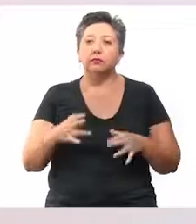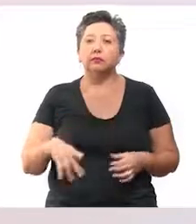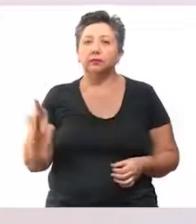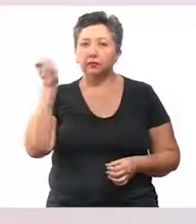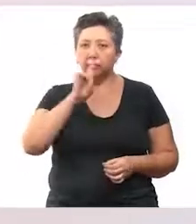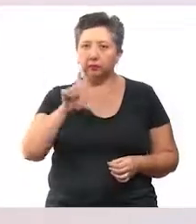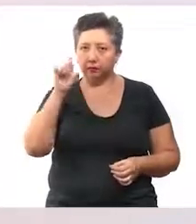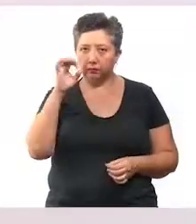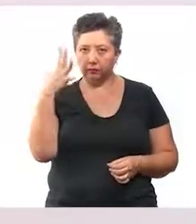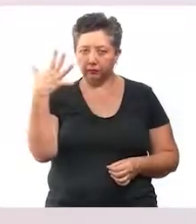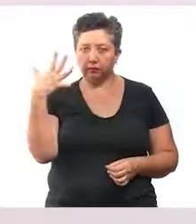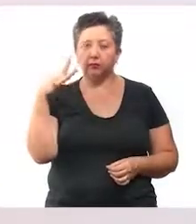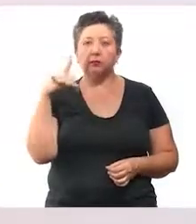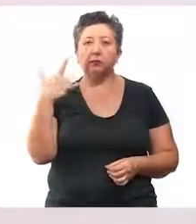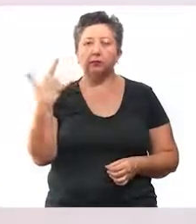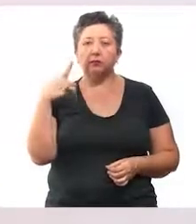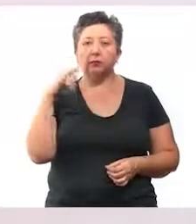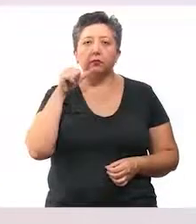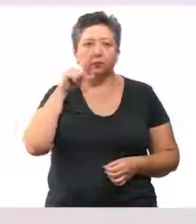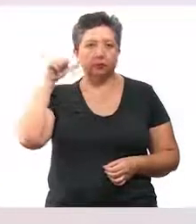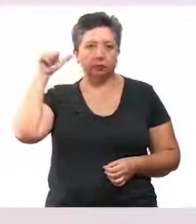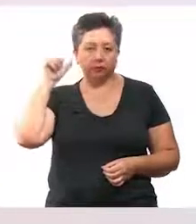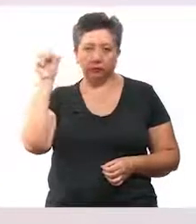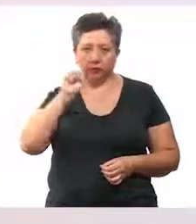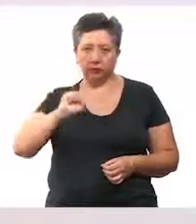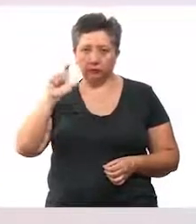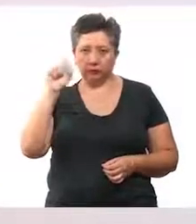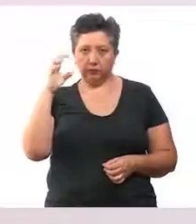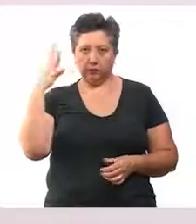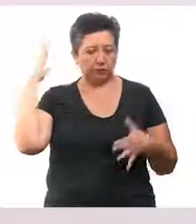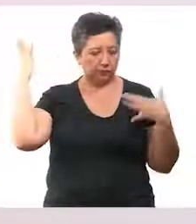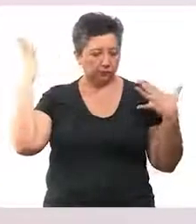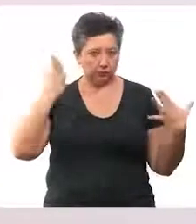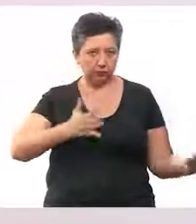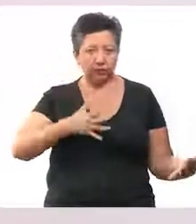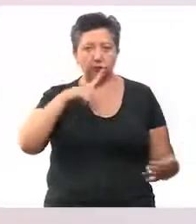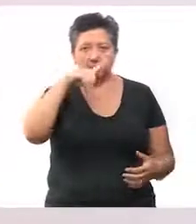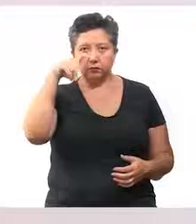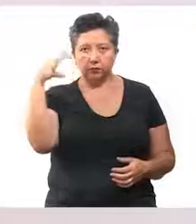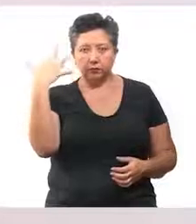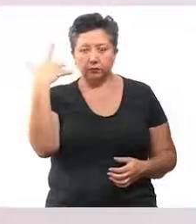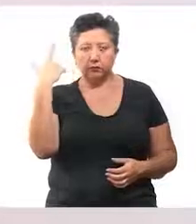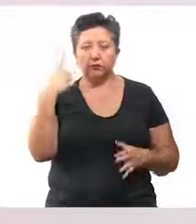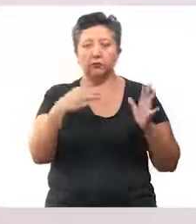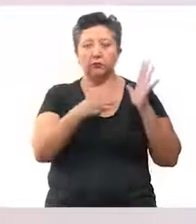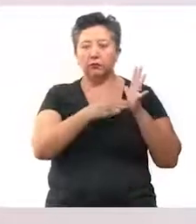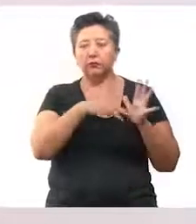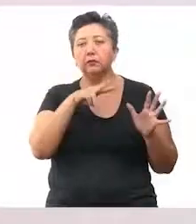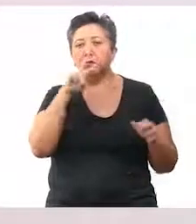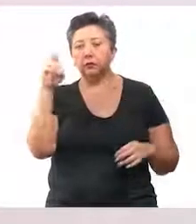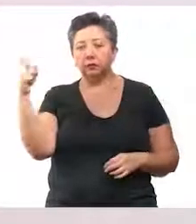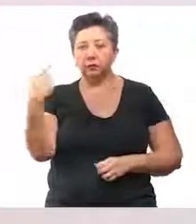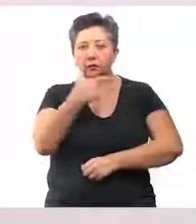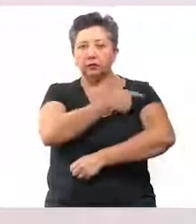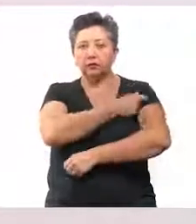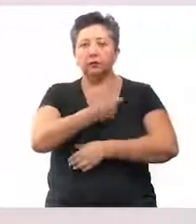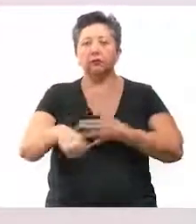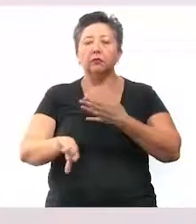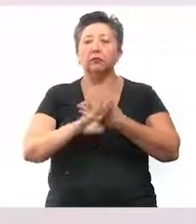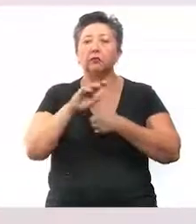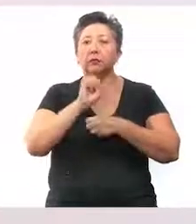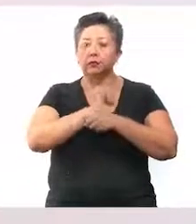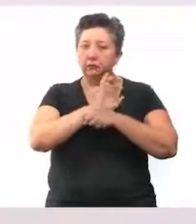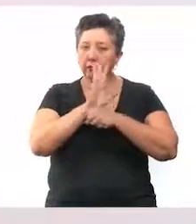de este domingo 25 de julio. Ayer sábado 24 llegó un cargamento con 151.200 vacunas contra el